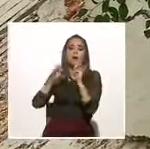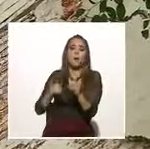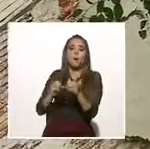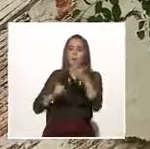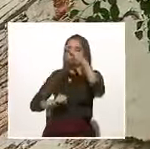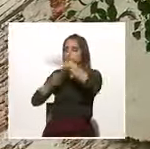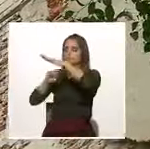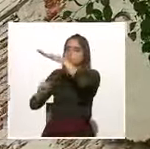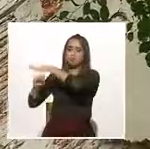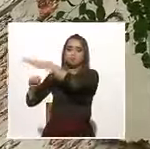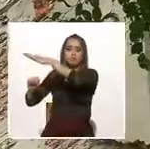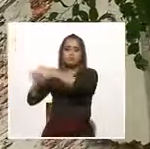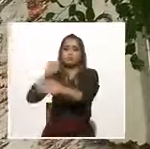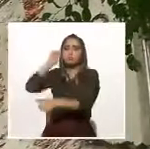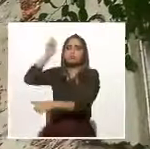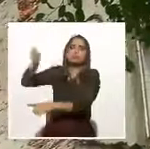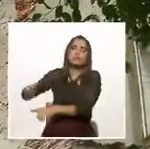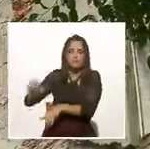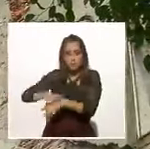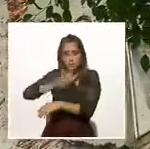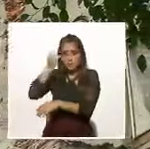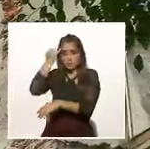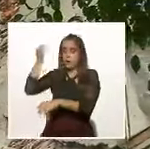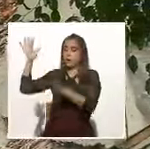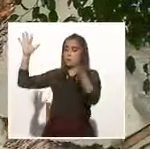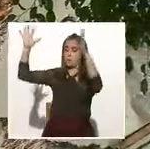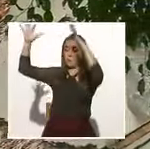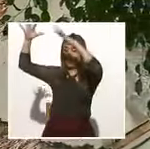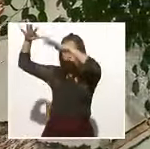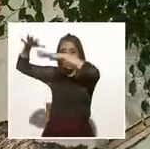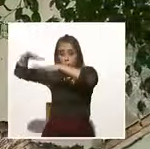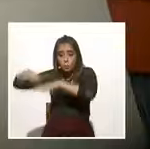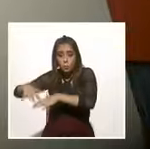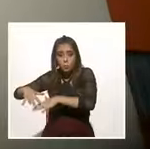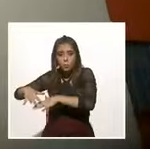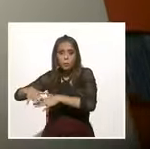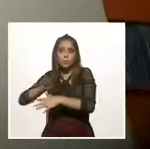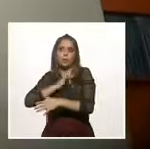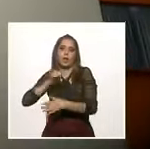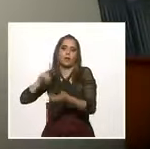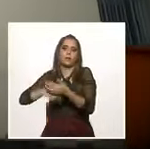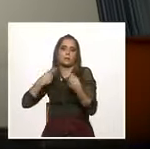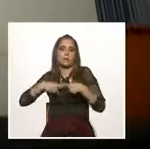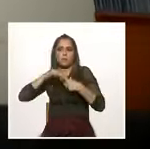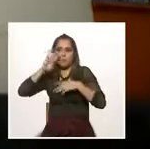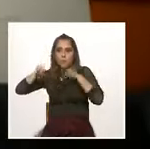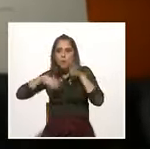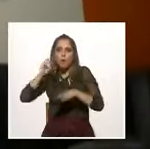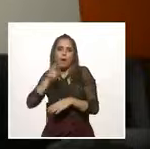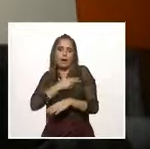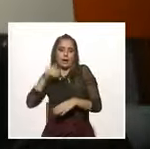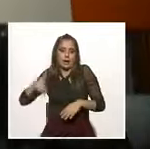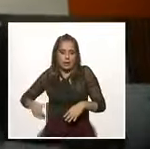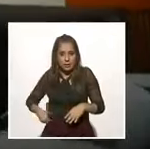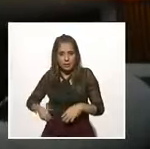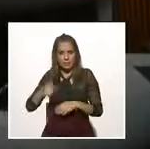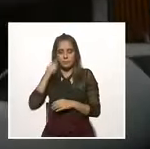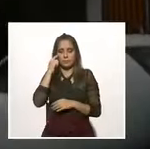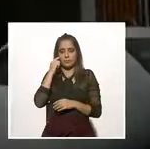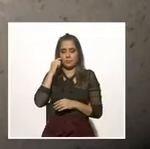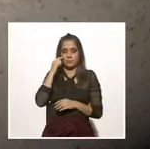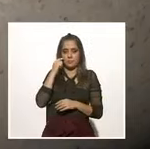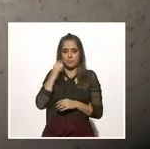bueno, hay un riesgo porque si cae, porque alguien puede afectarlo. Pero no hay el menor riesgo en